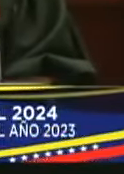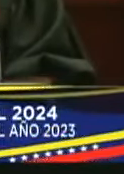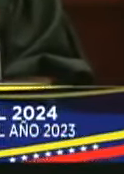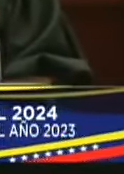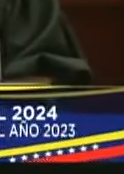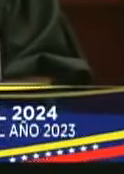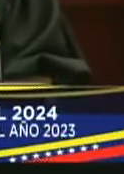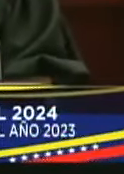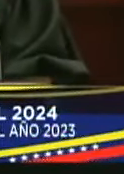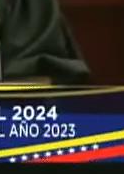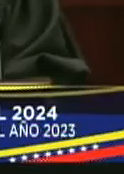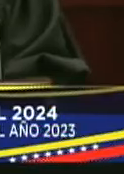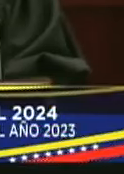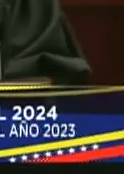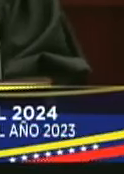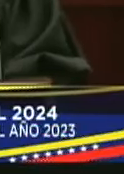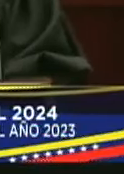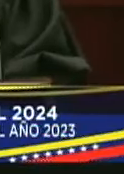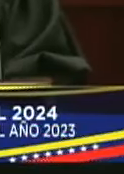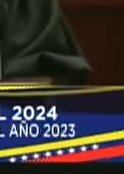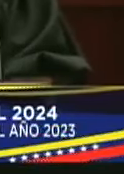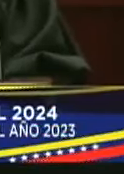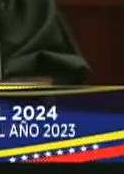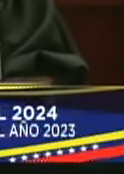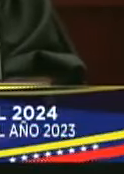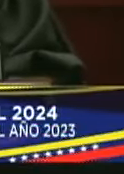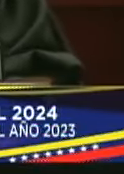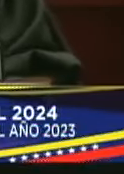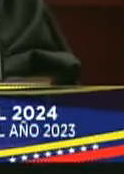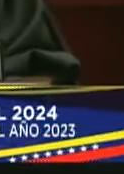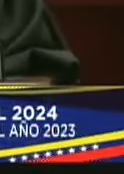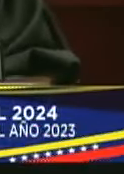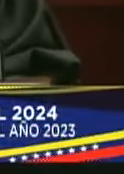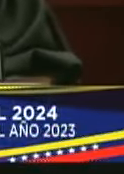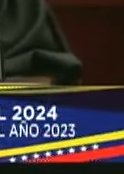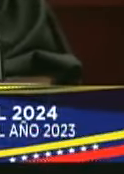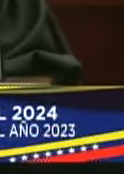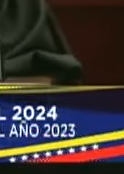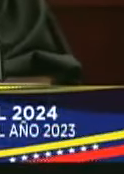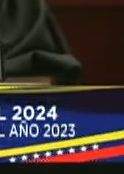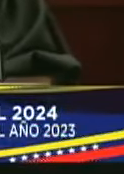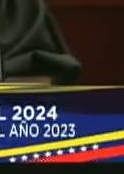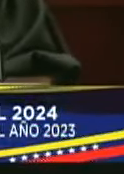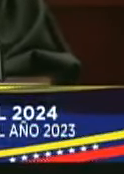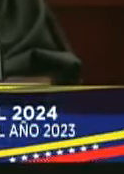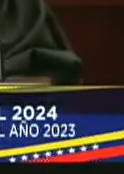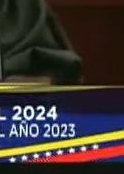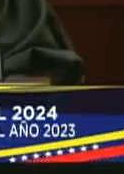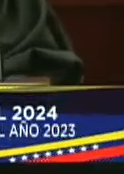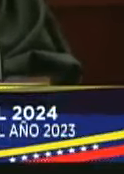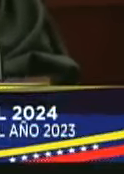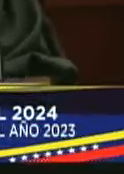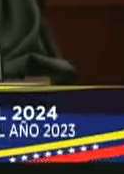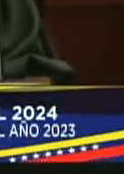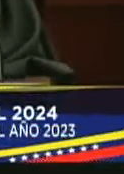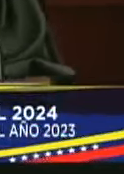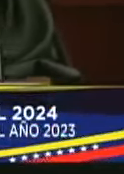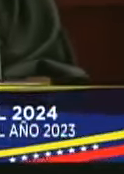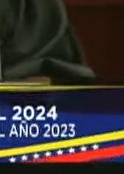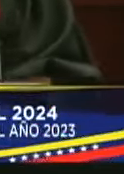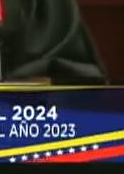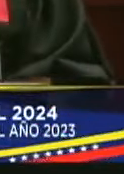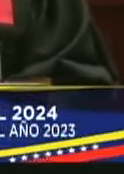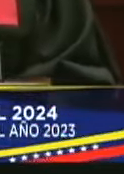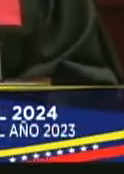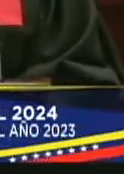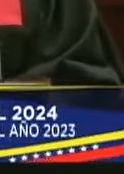dos vertientes, la interna y la soberanía externa, que implica la capacidad de un Estado de tomar